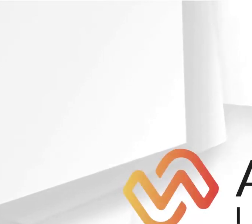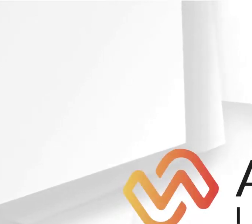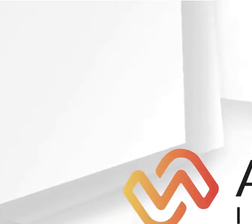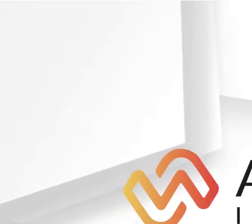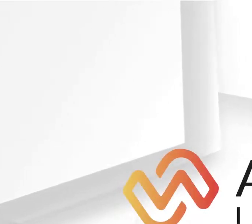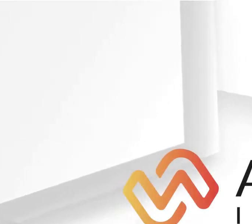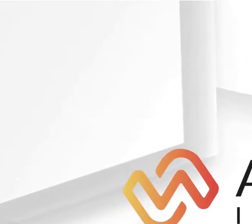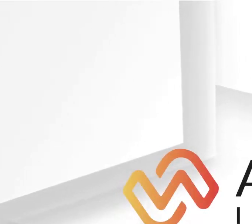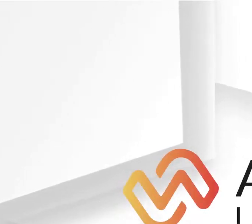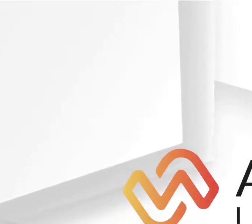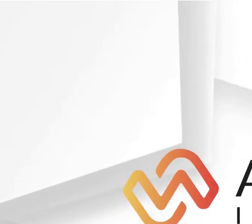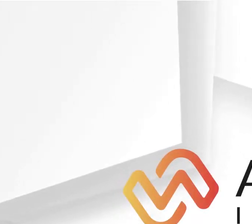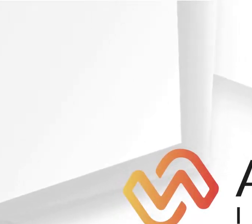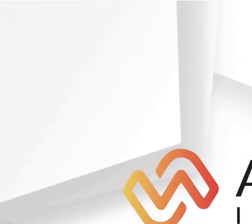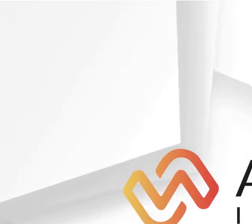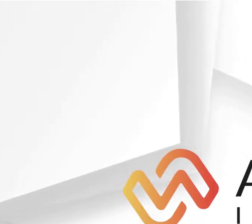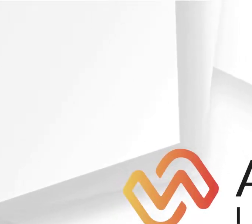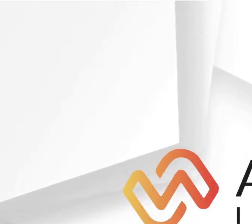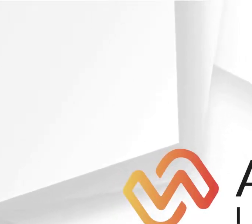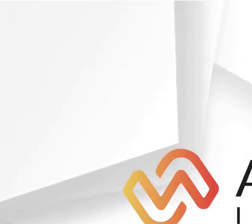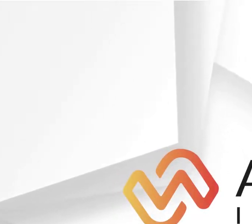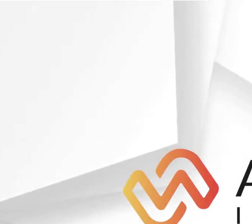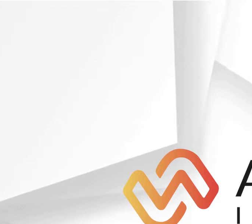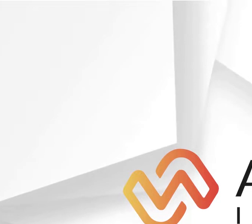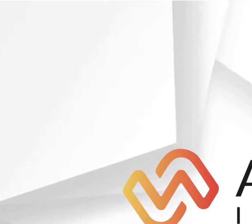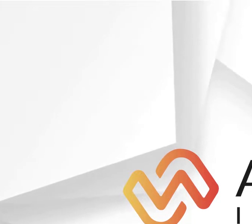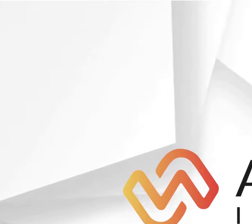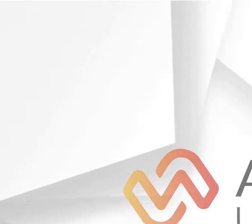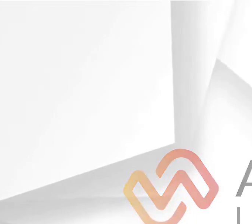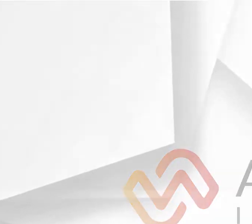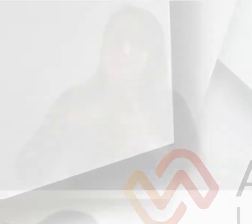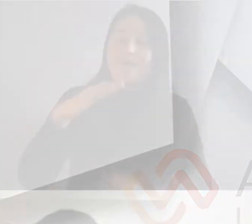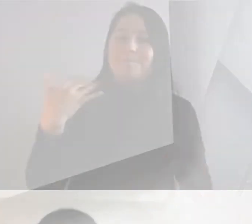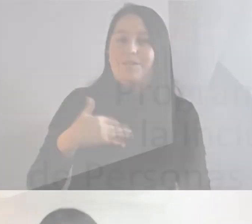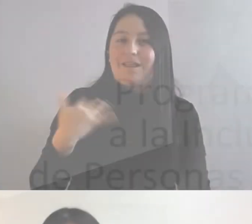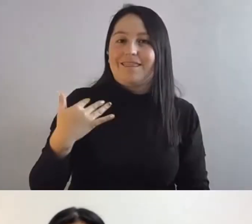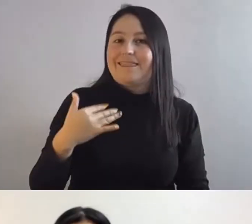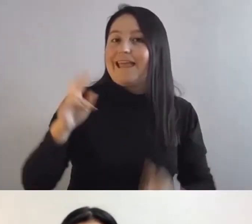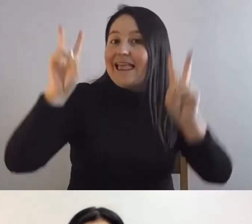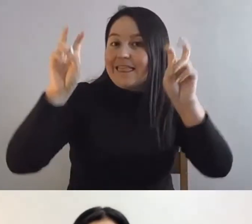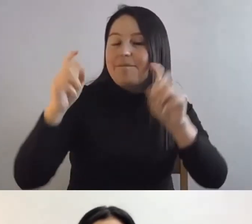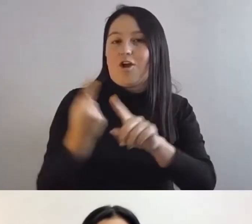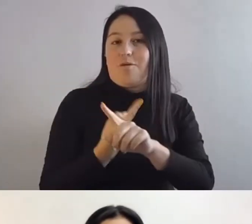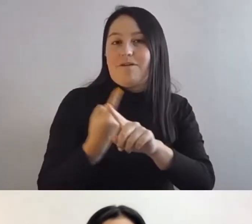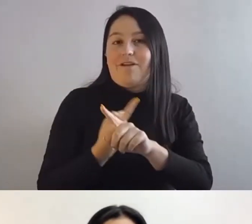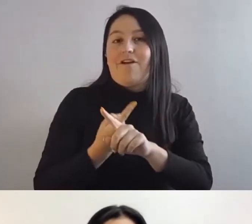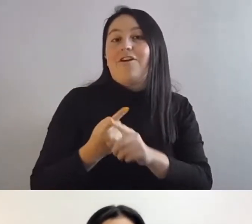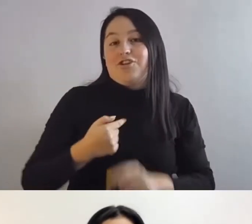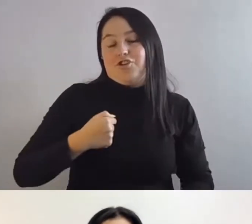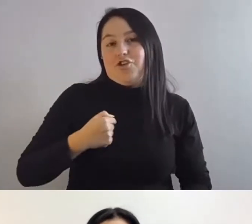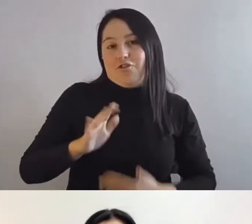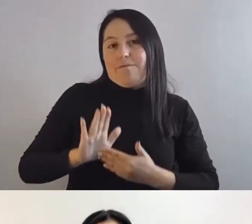Avance Inclusión, avanzando hacia una sociedad más inclusiva. Voy a partir presentándome. Mi nombre es